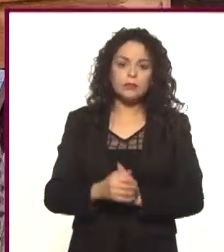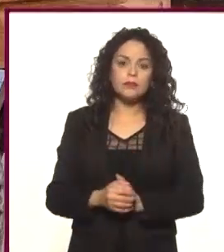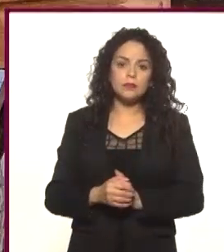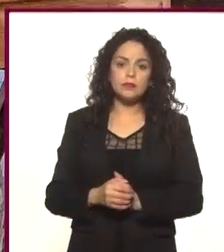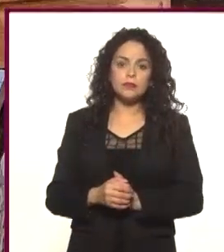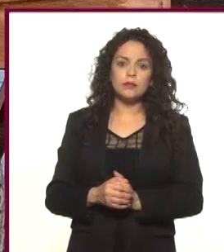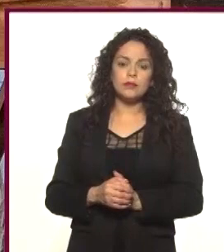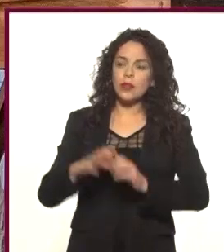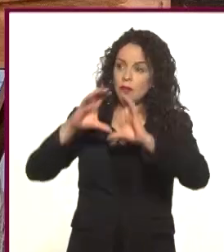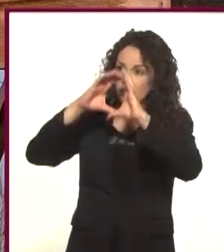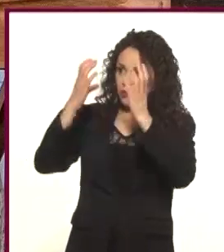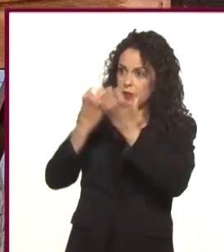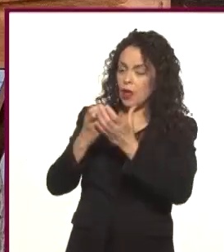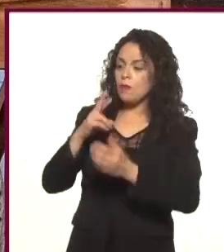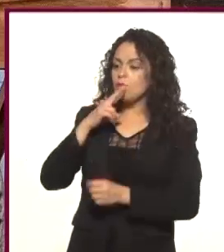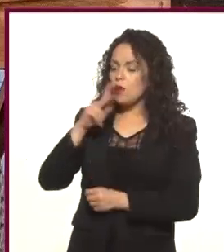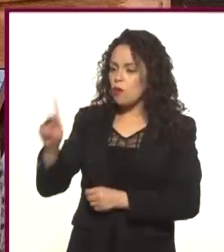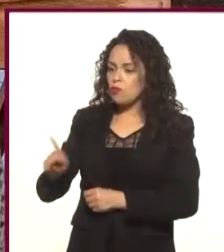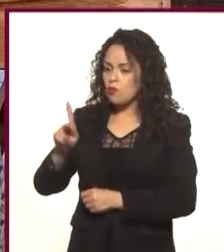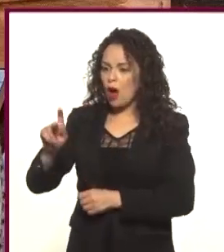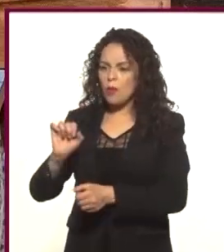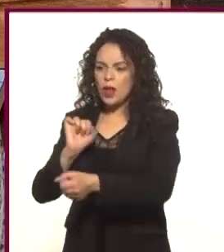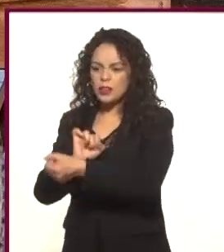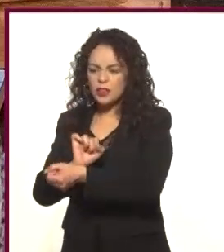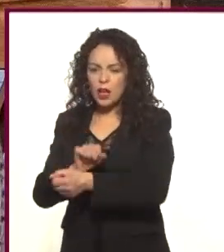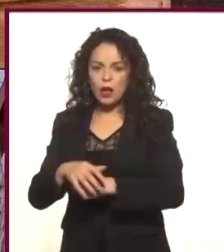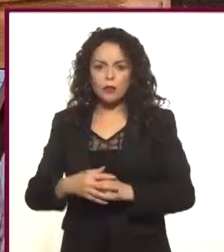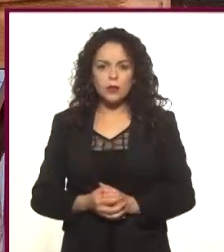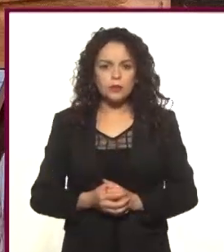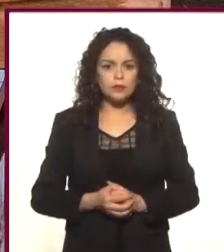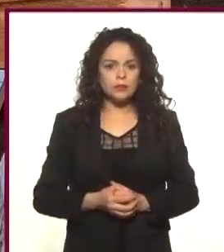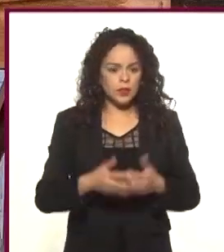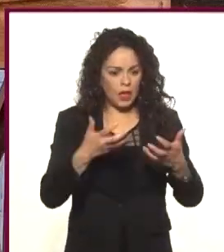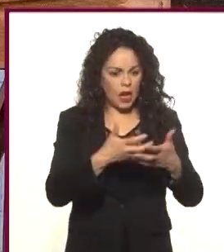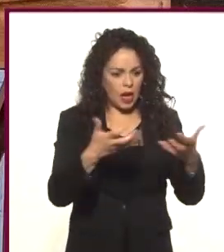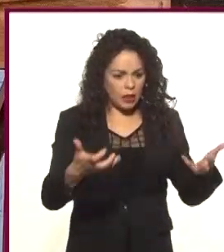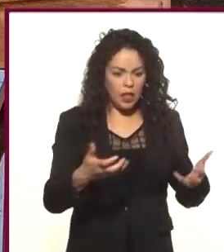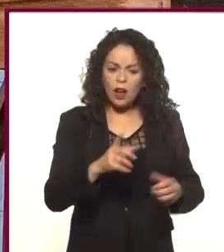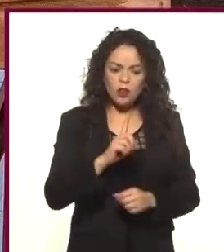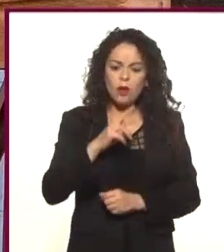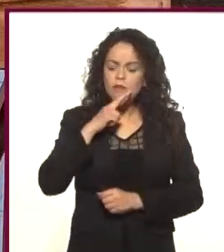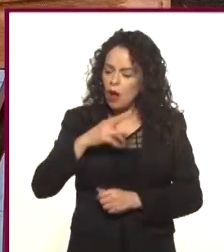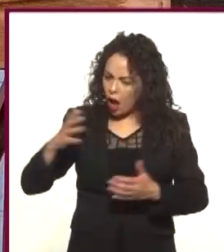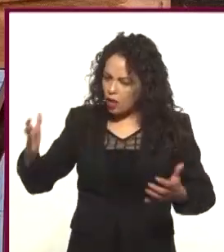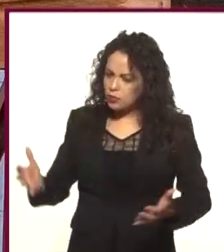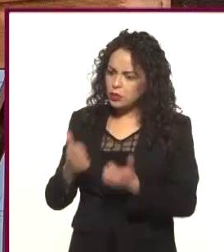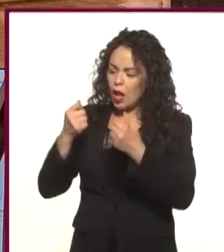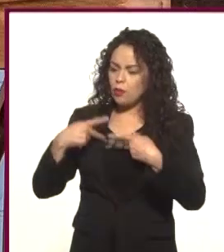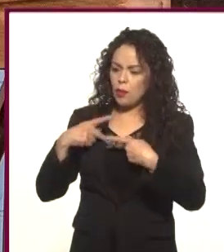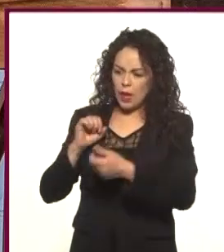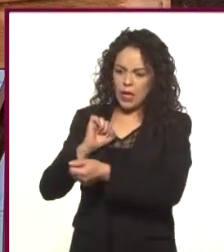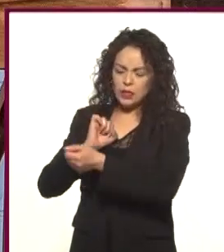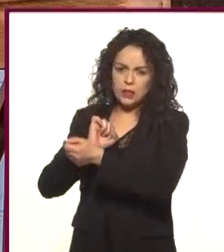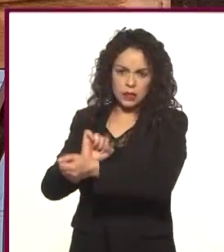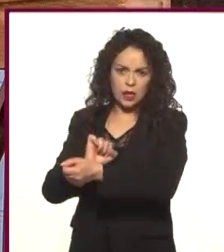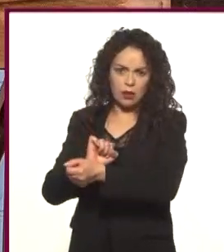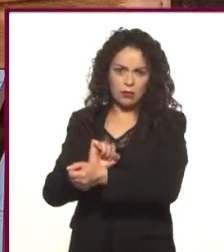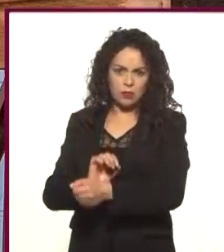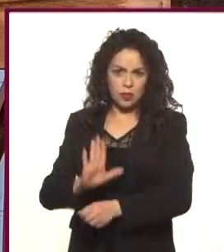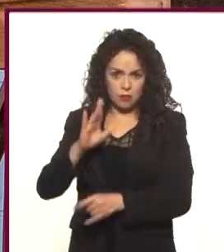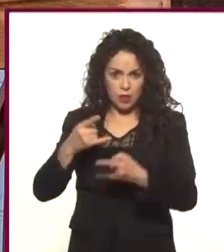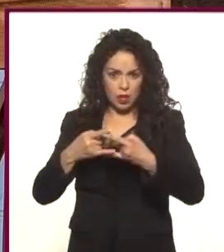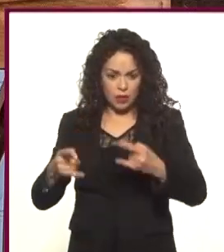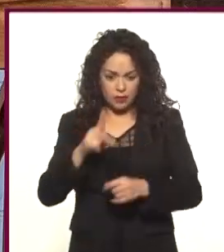de esclavos y en vez de salvar a la Tierra, que salve a esa misma gente que está esclavizada. ¿No te parece que esa historia